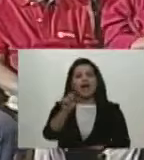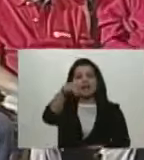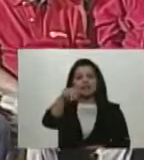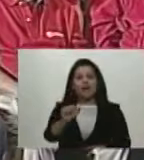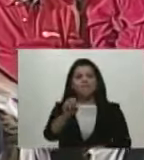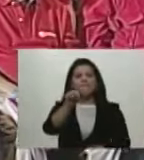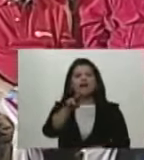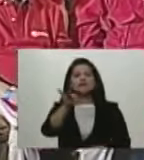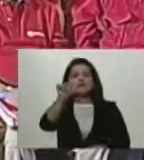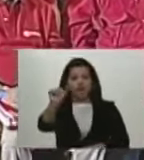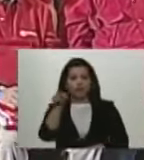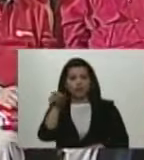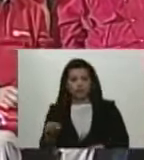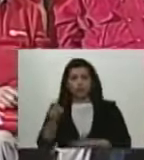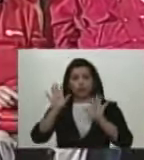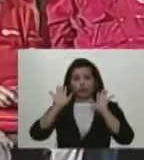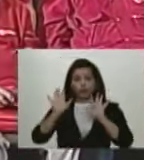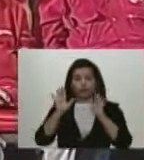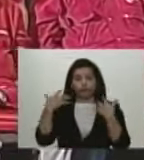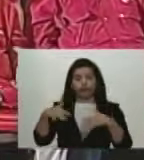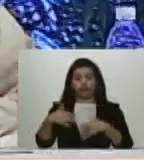Al final de esa etapa bolivariana,